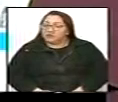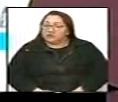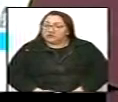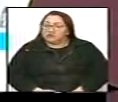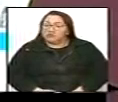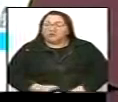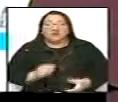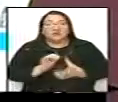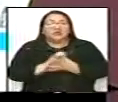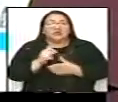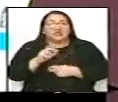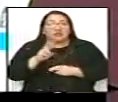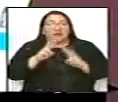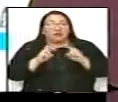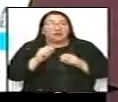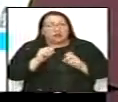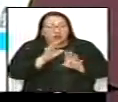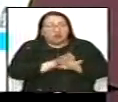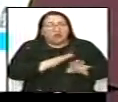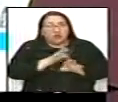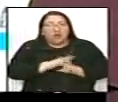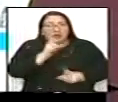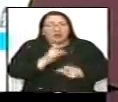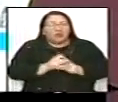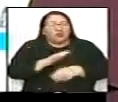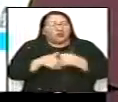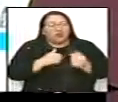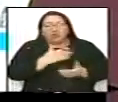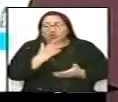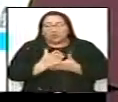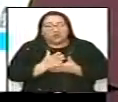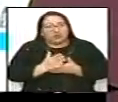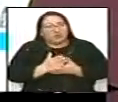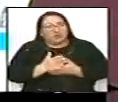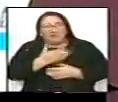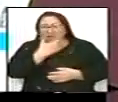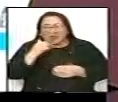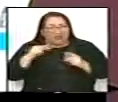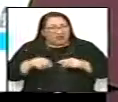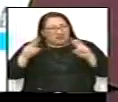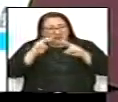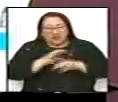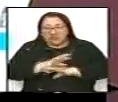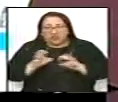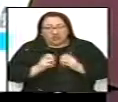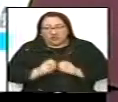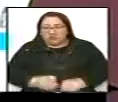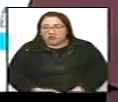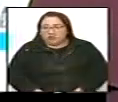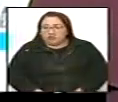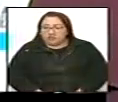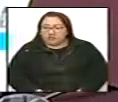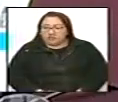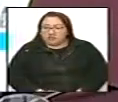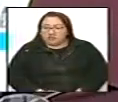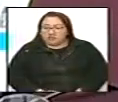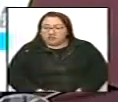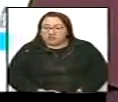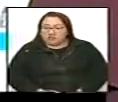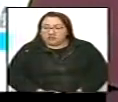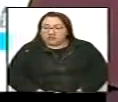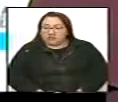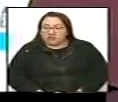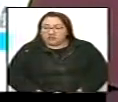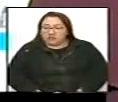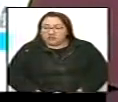encubrimiento personal, encubrimiento real y todo lo que sea necesario para que de una vez por todas empezamos a transitar el camino de tener